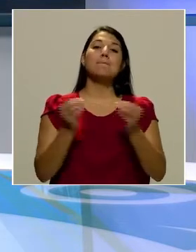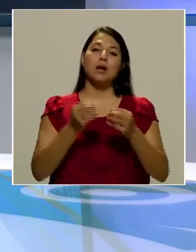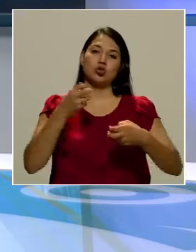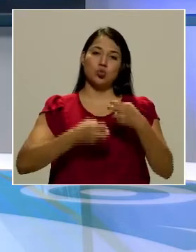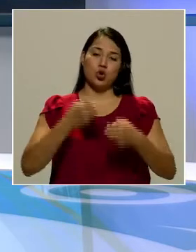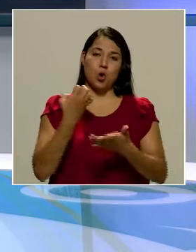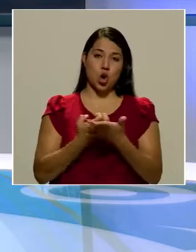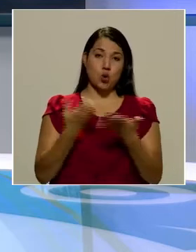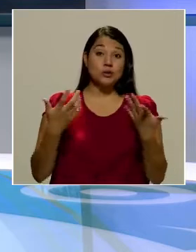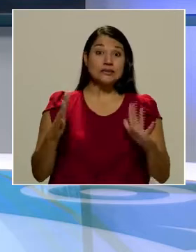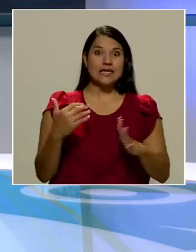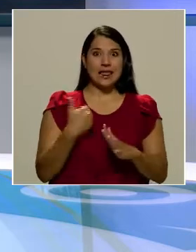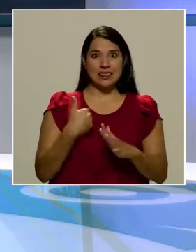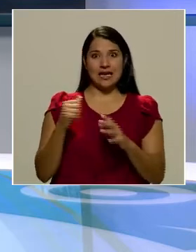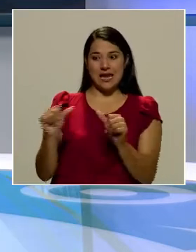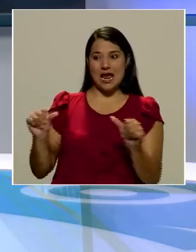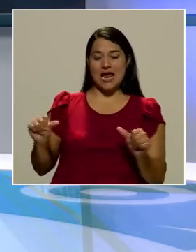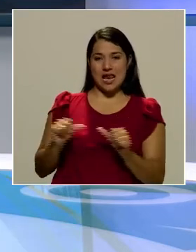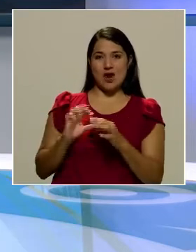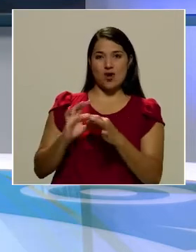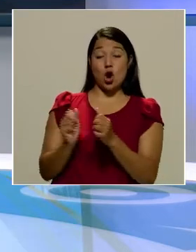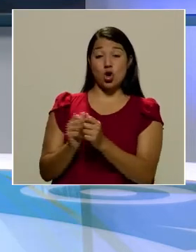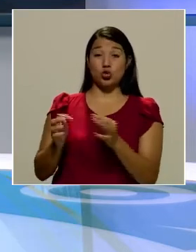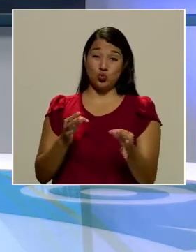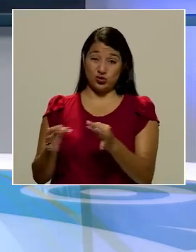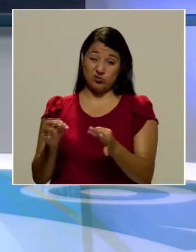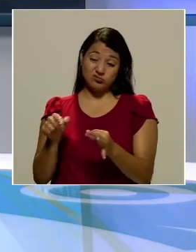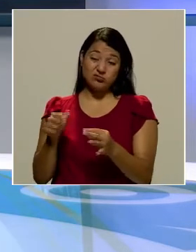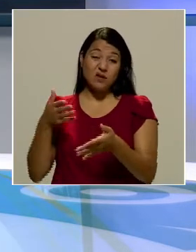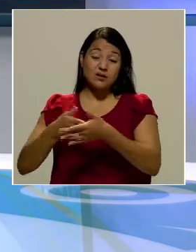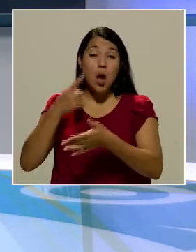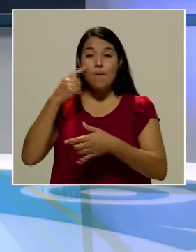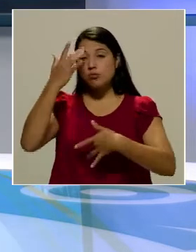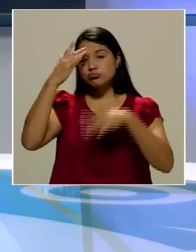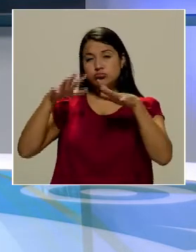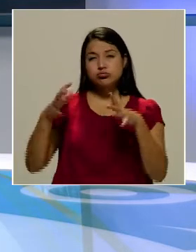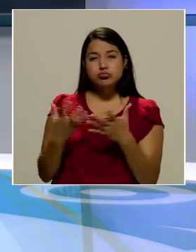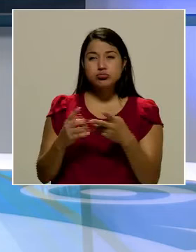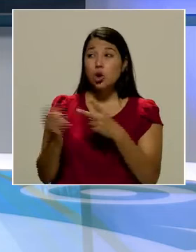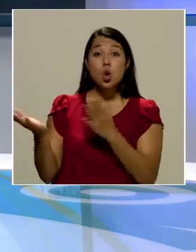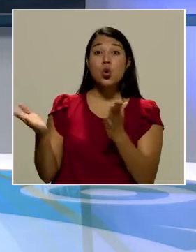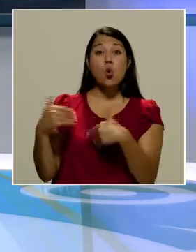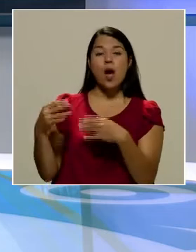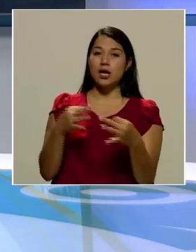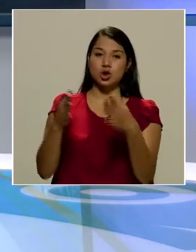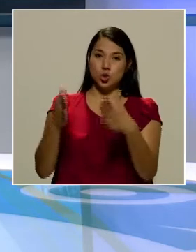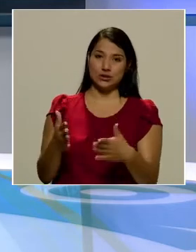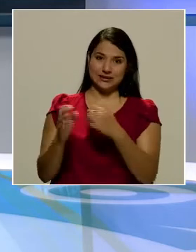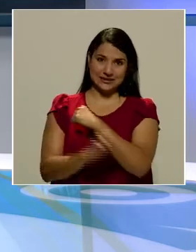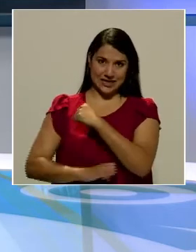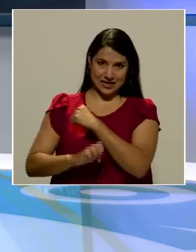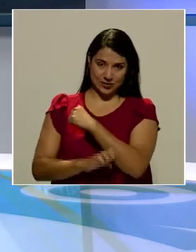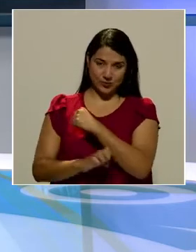que ya atraviesa el sector por la pandemia y por la ausencia de turistas extranjeros. El